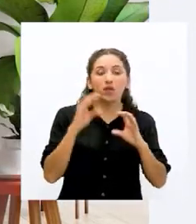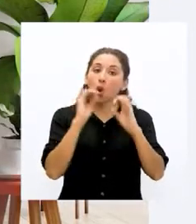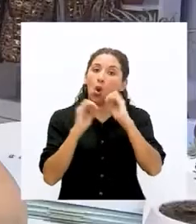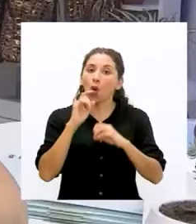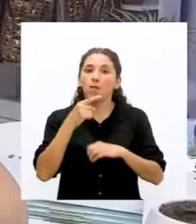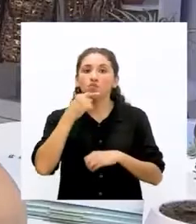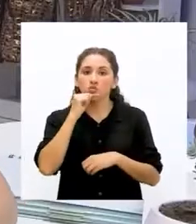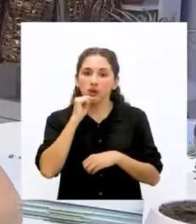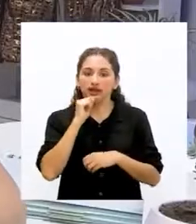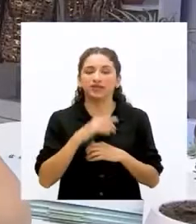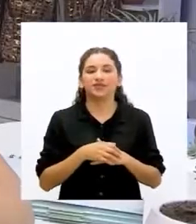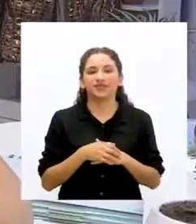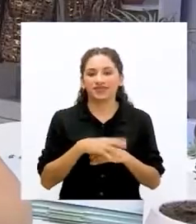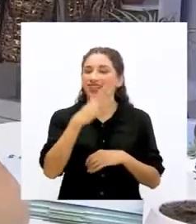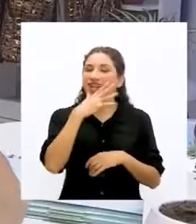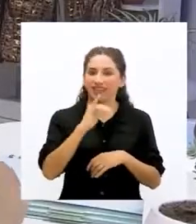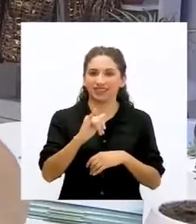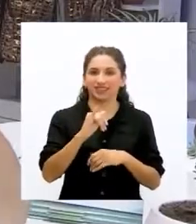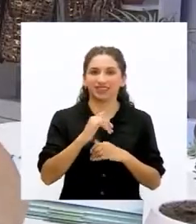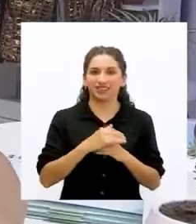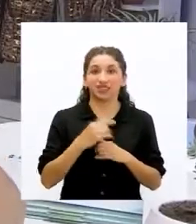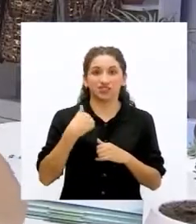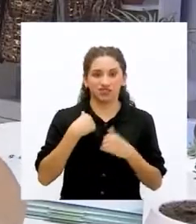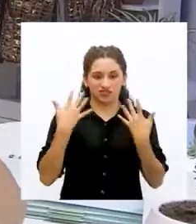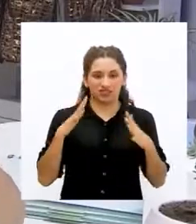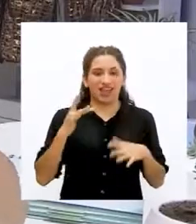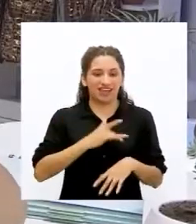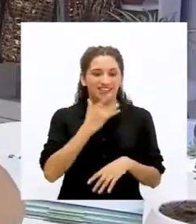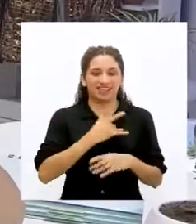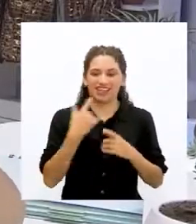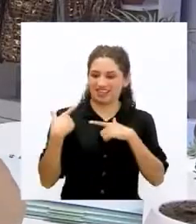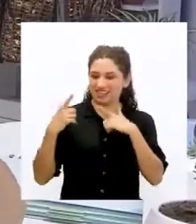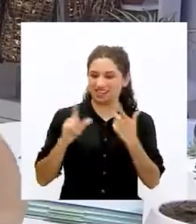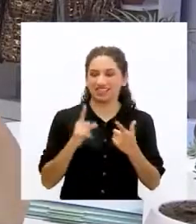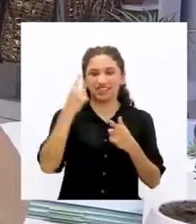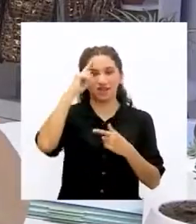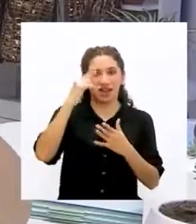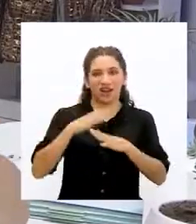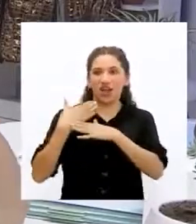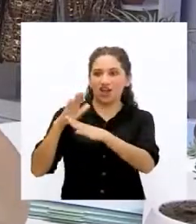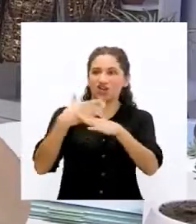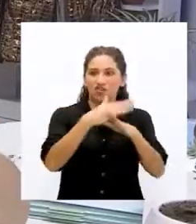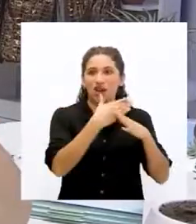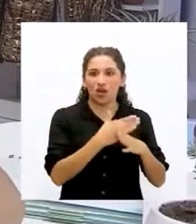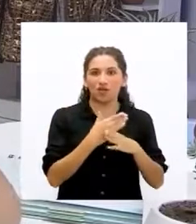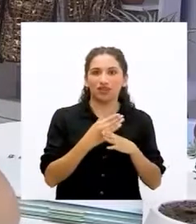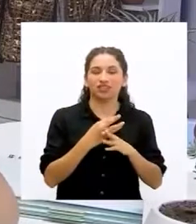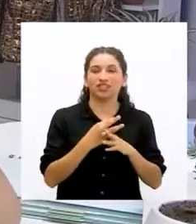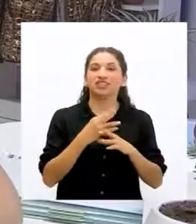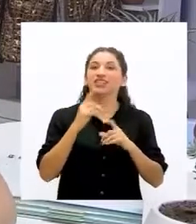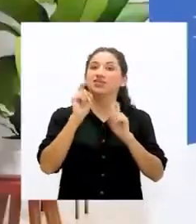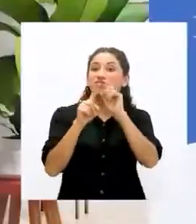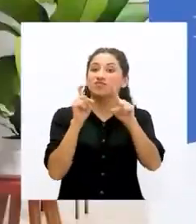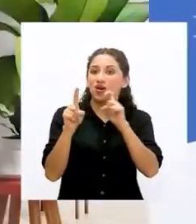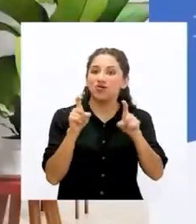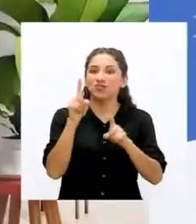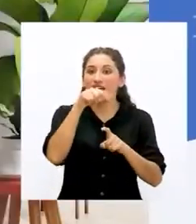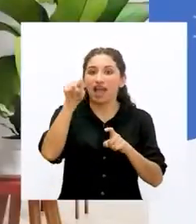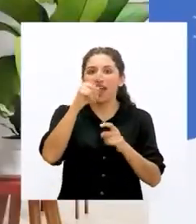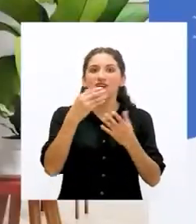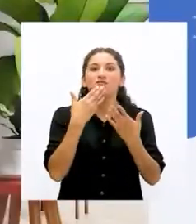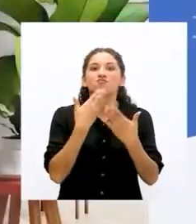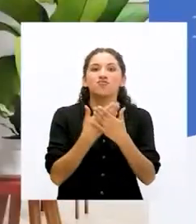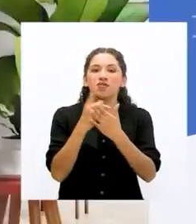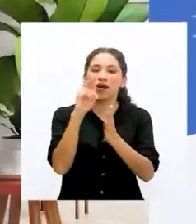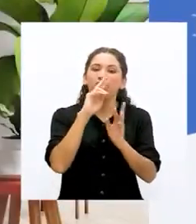mujeres. Así es, me siento lista para compartir mi encuesta y ver qué tipo de resultados obtenemos. Muy